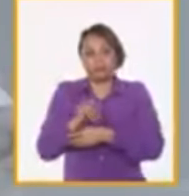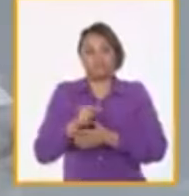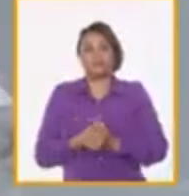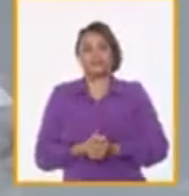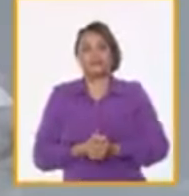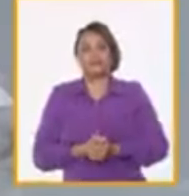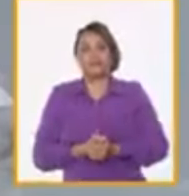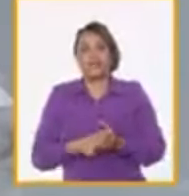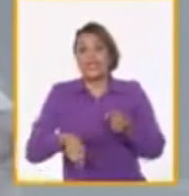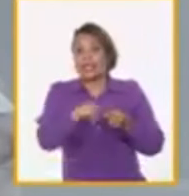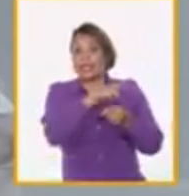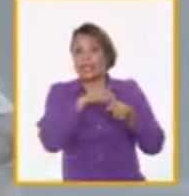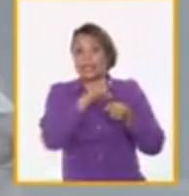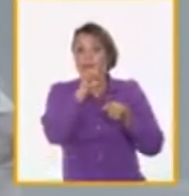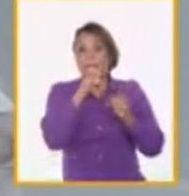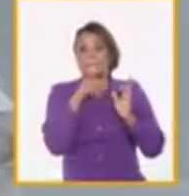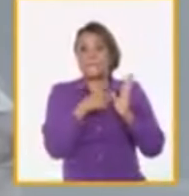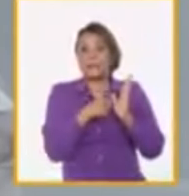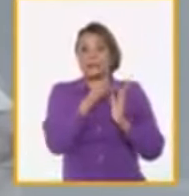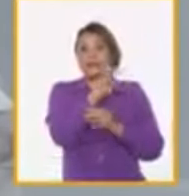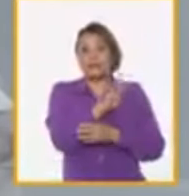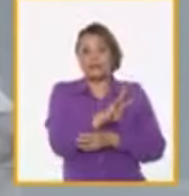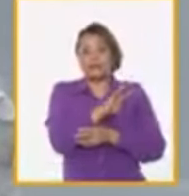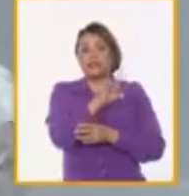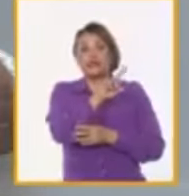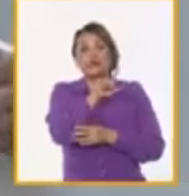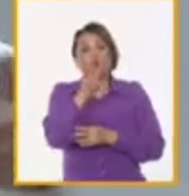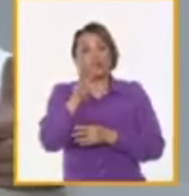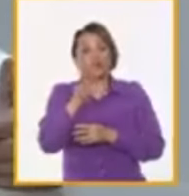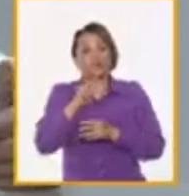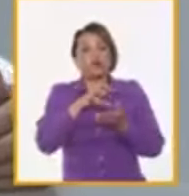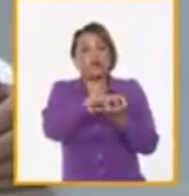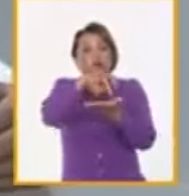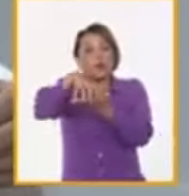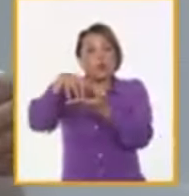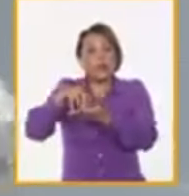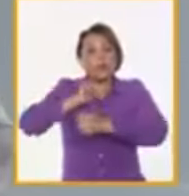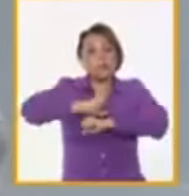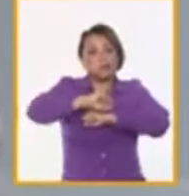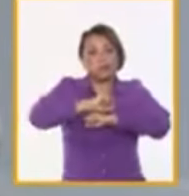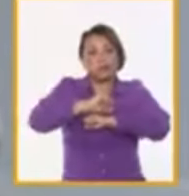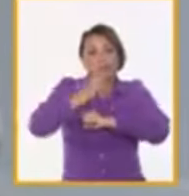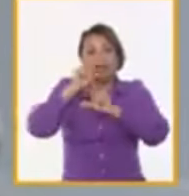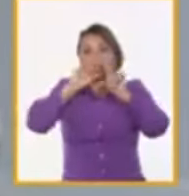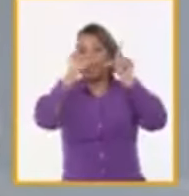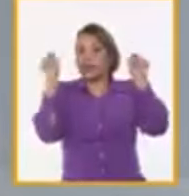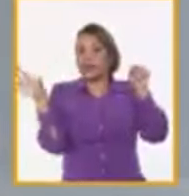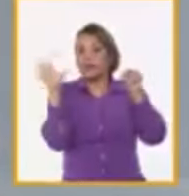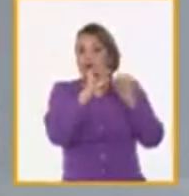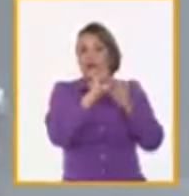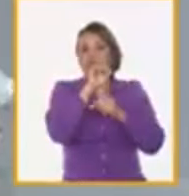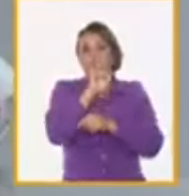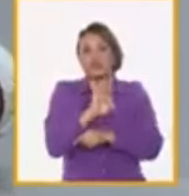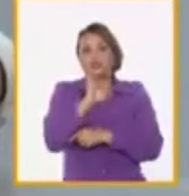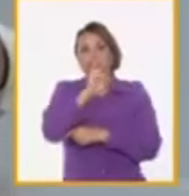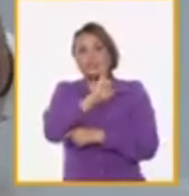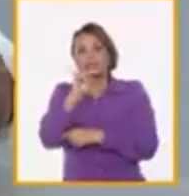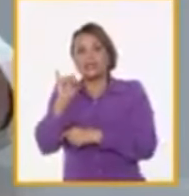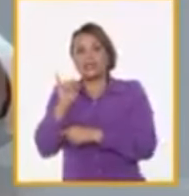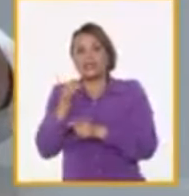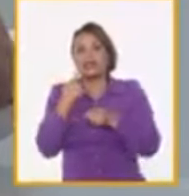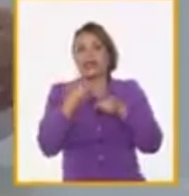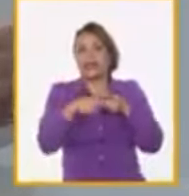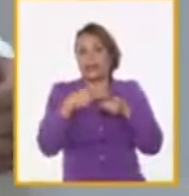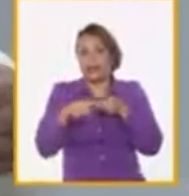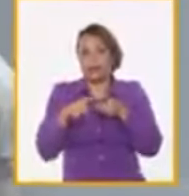esas 1.312 estaciones de bombeo, tenemos en el país 866 equipos. O sea que el país, y